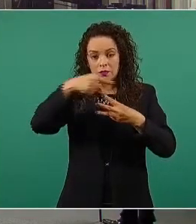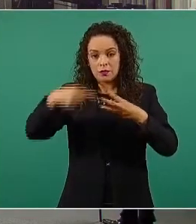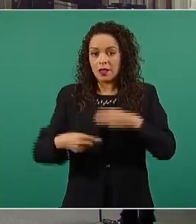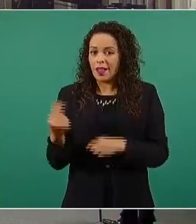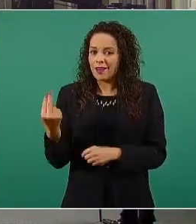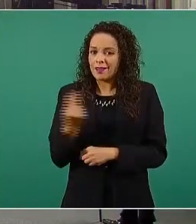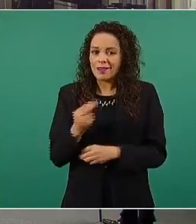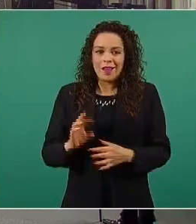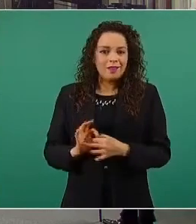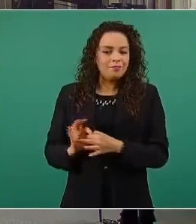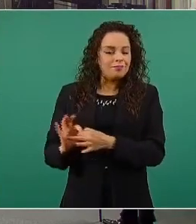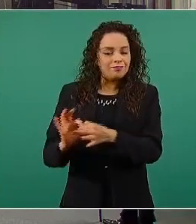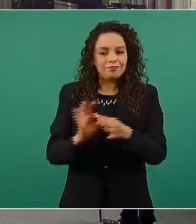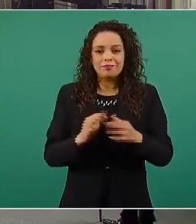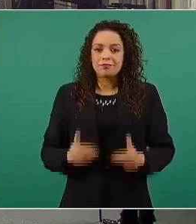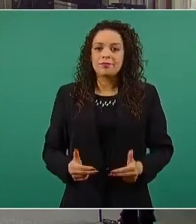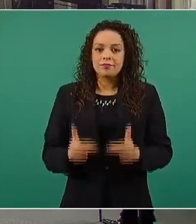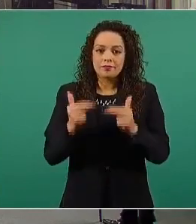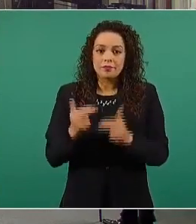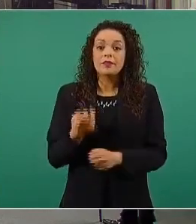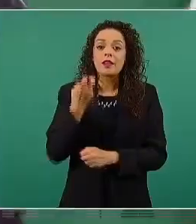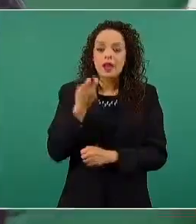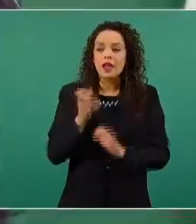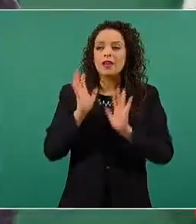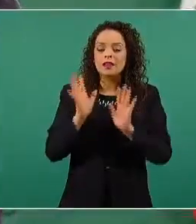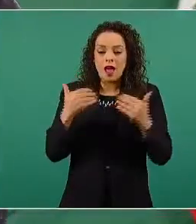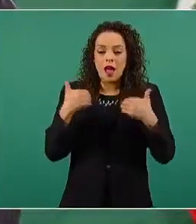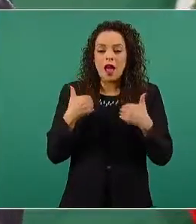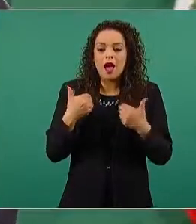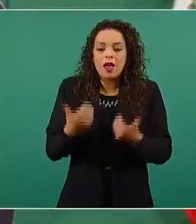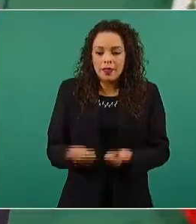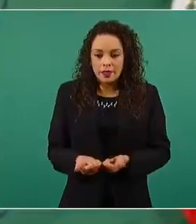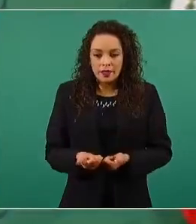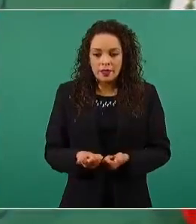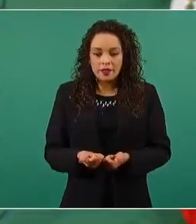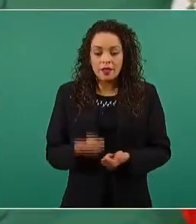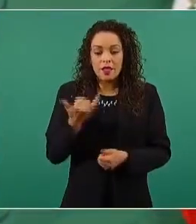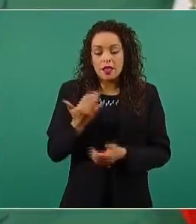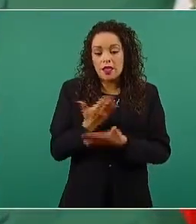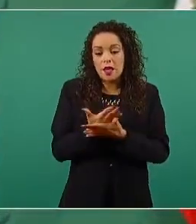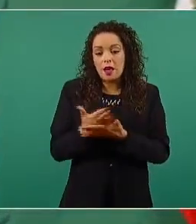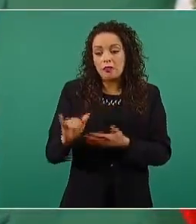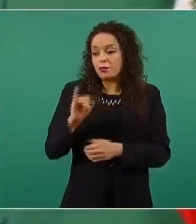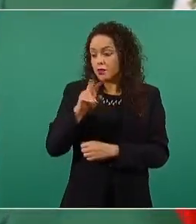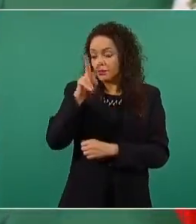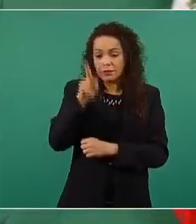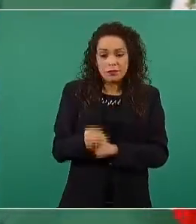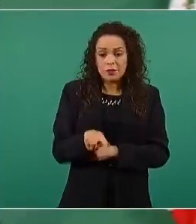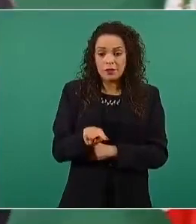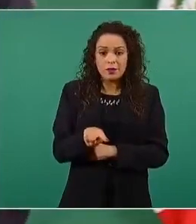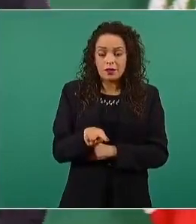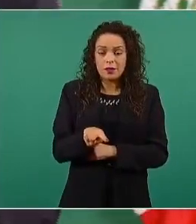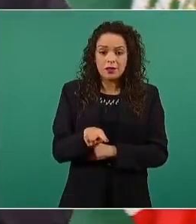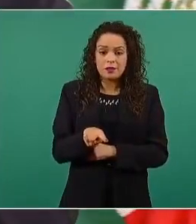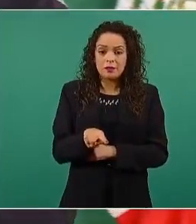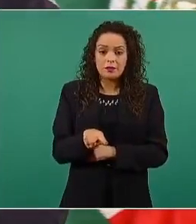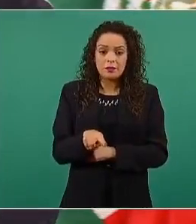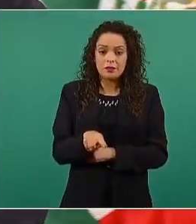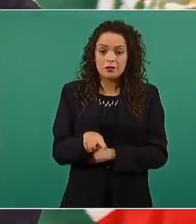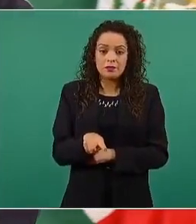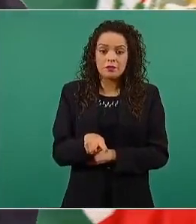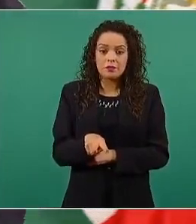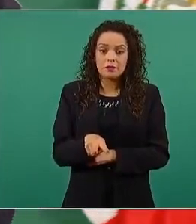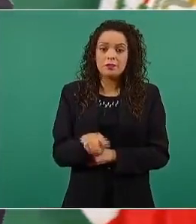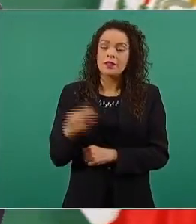Y esto se fue entendiendo, además es una realidad,